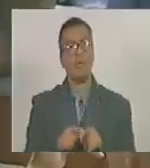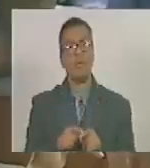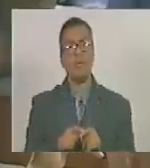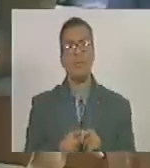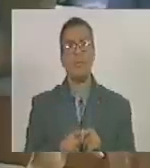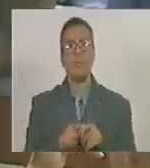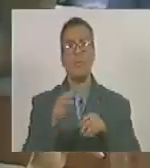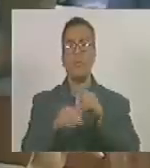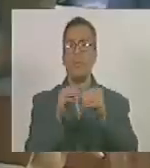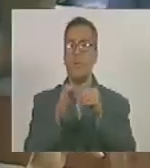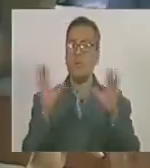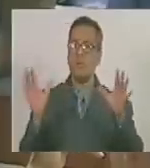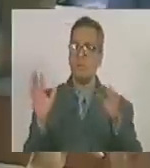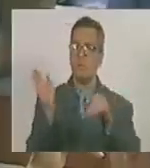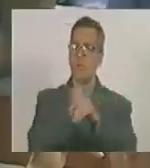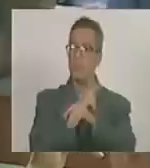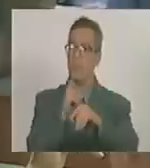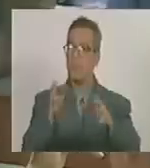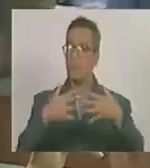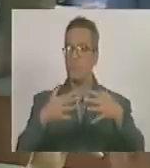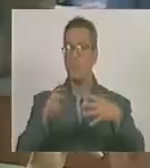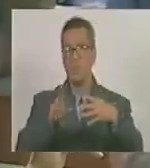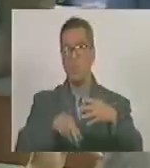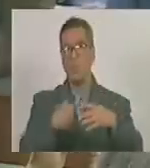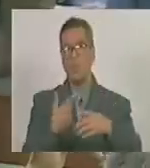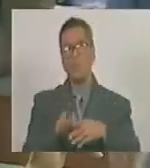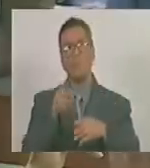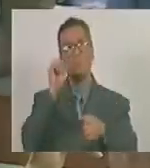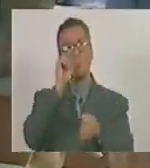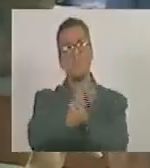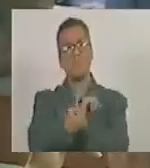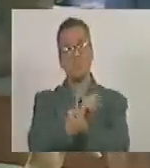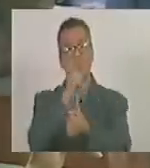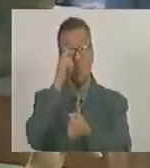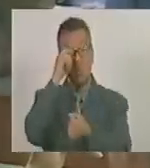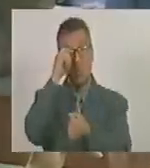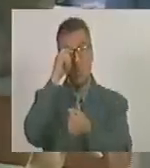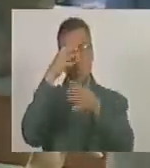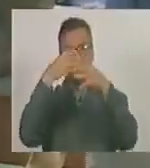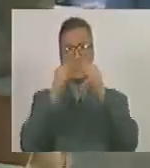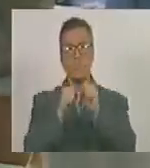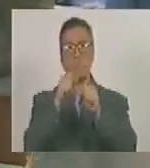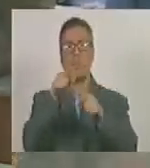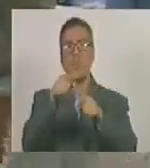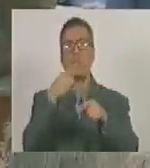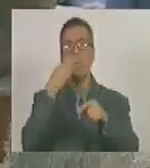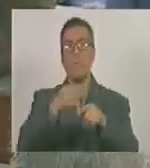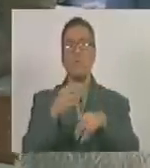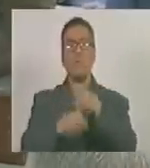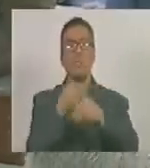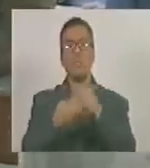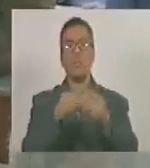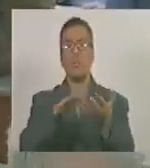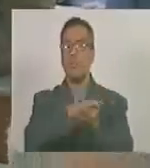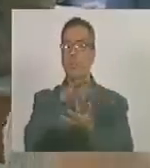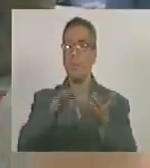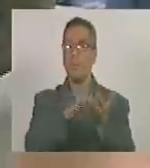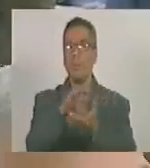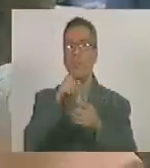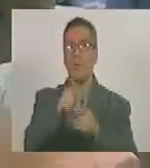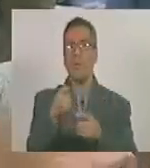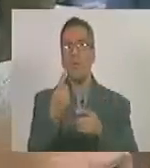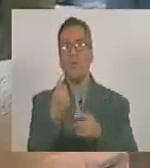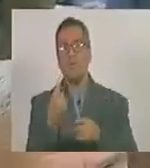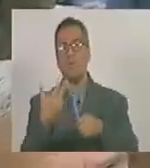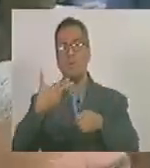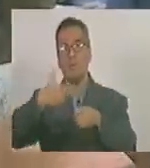la solución inmediata sea poner en prisión a quienes están siendo afectados por la escasez